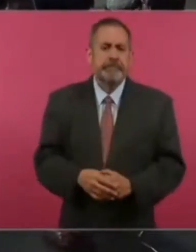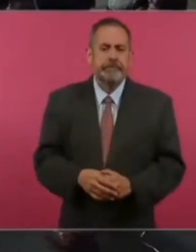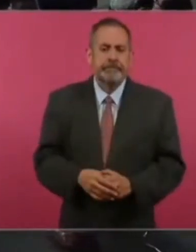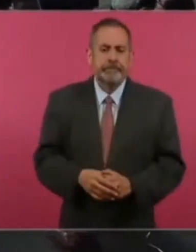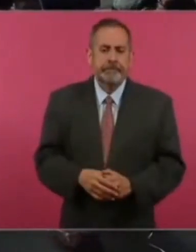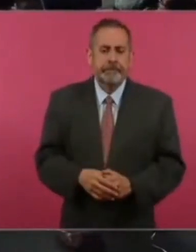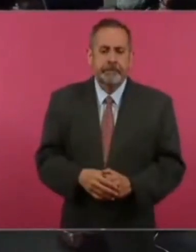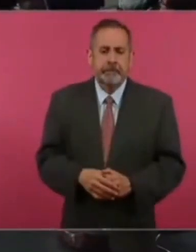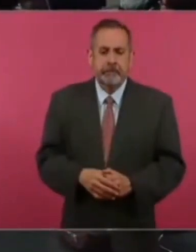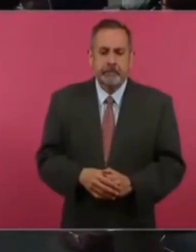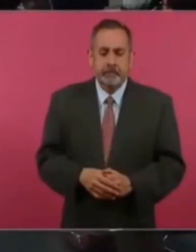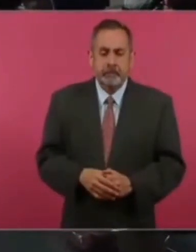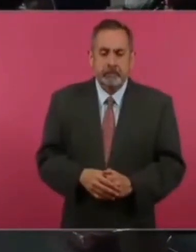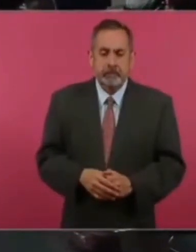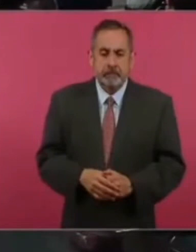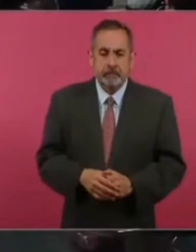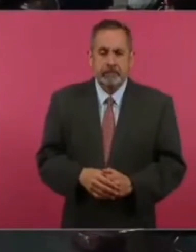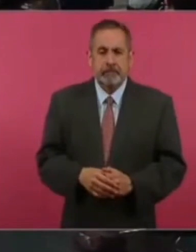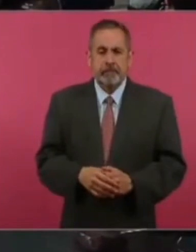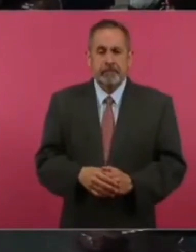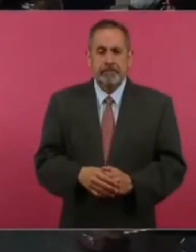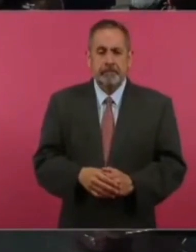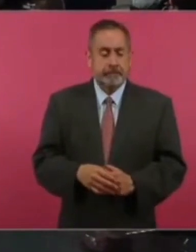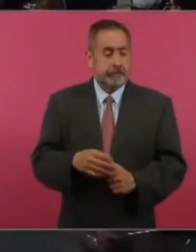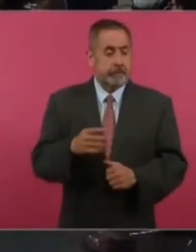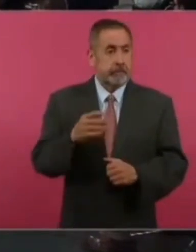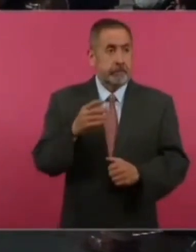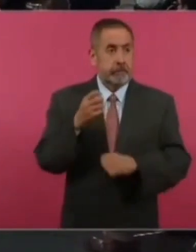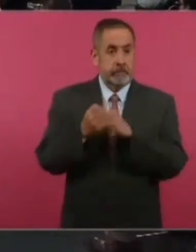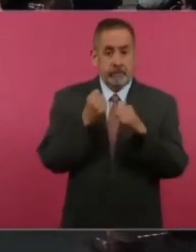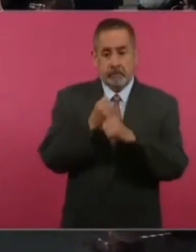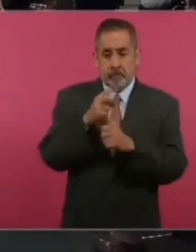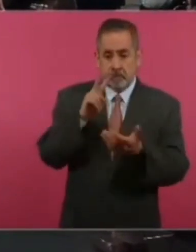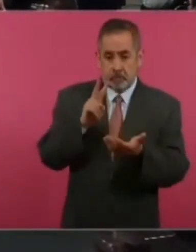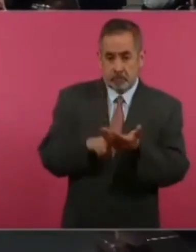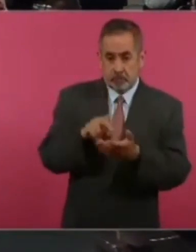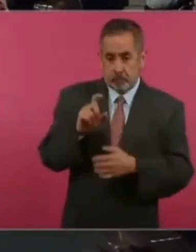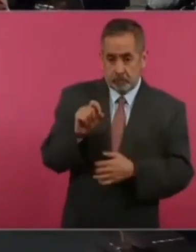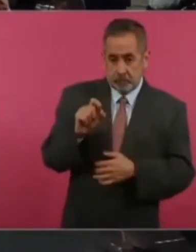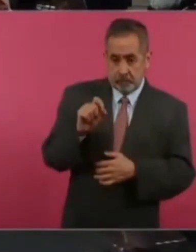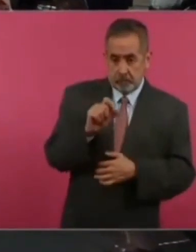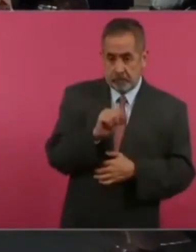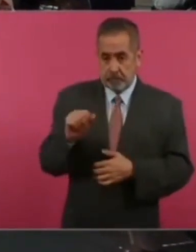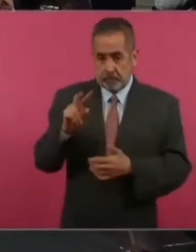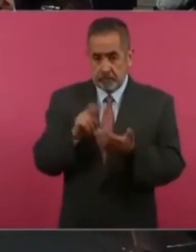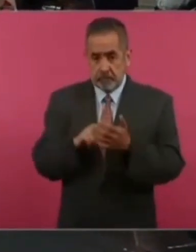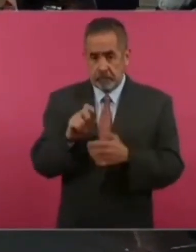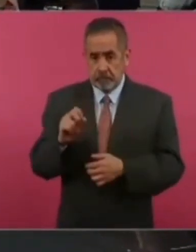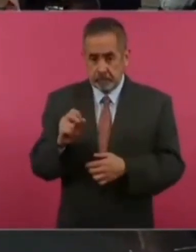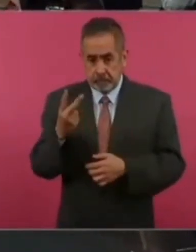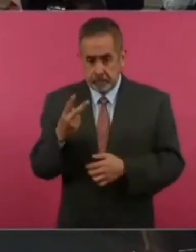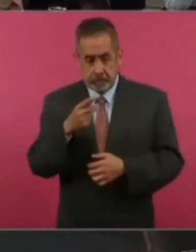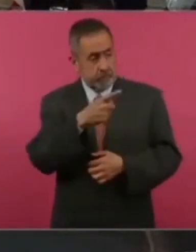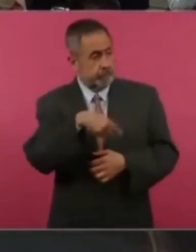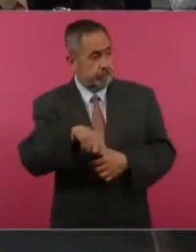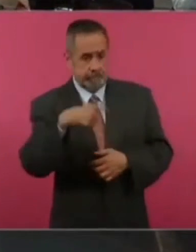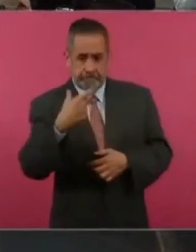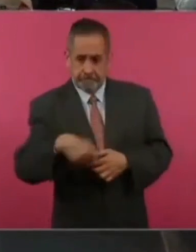del 20 al 22, los de más arriba tienen utilidades.